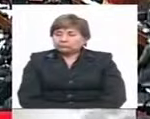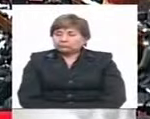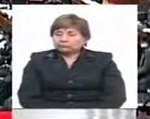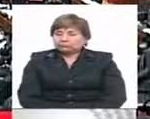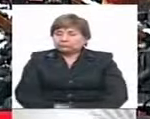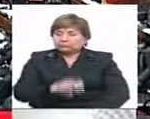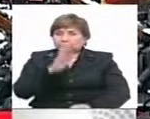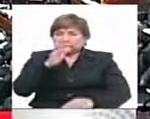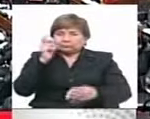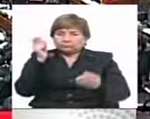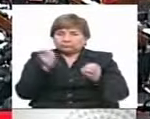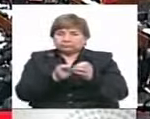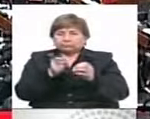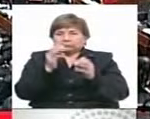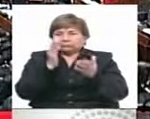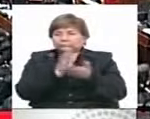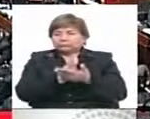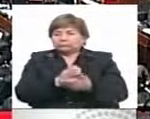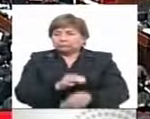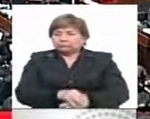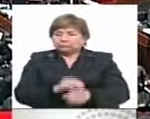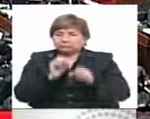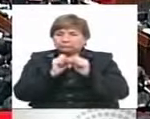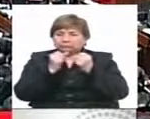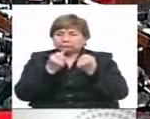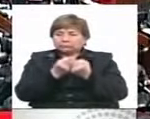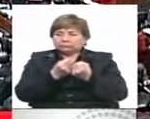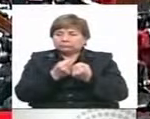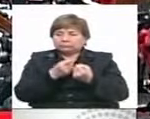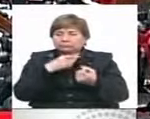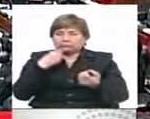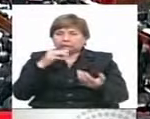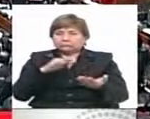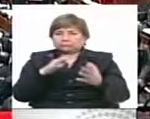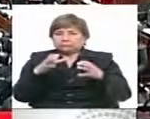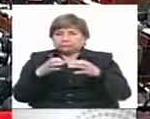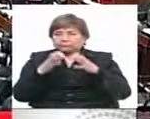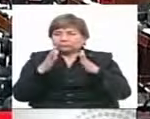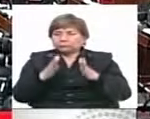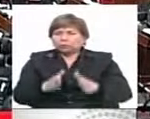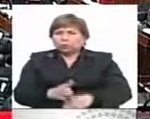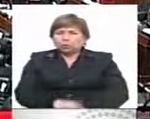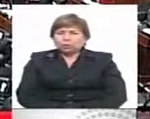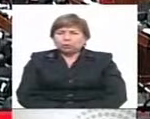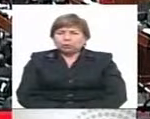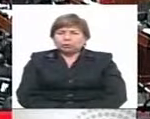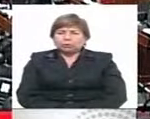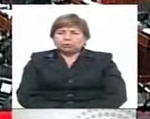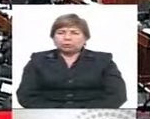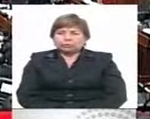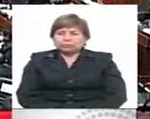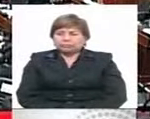vamos a suspender la sesión. Ha fallecido un congresista, este colega.